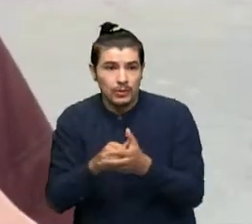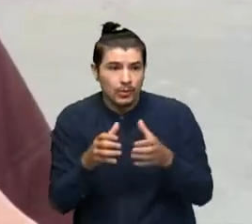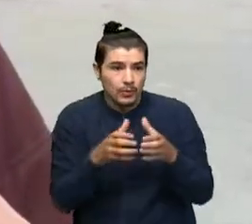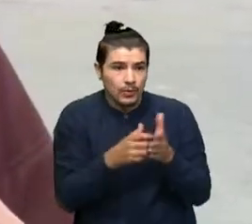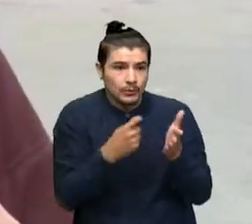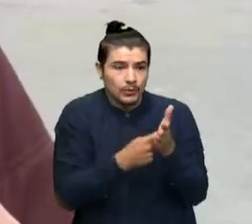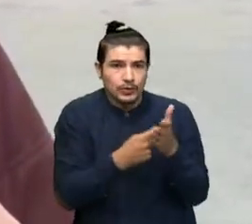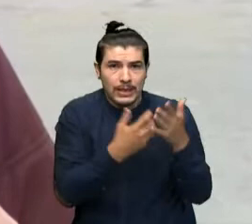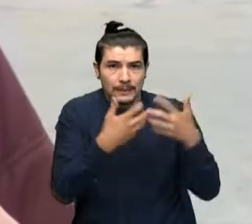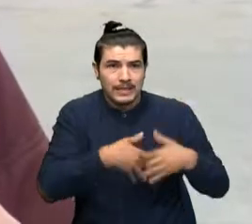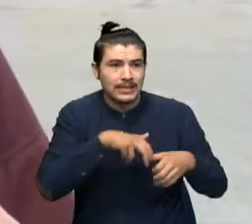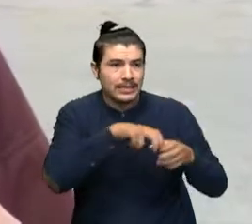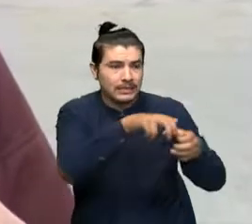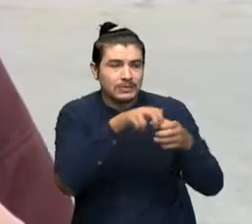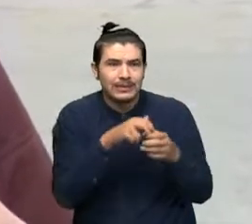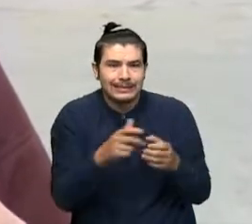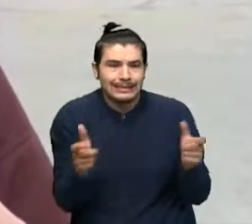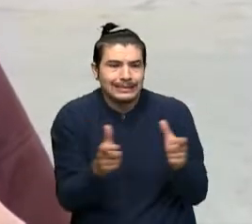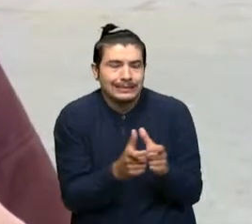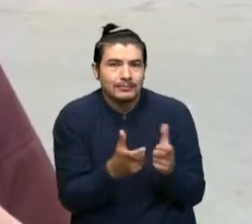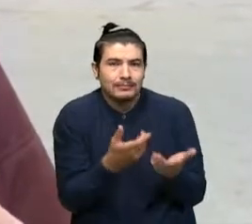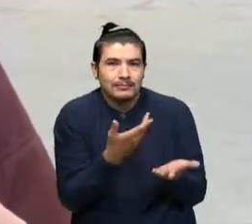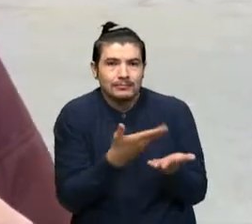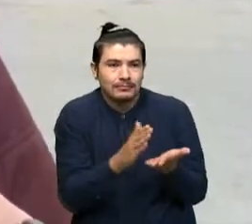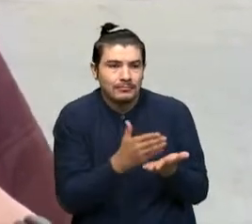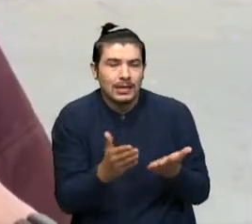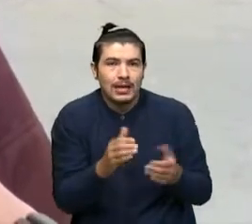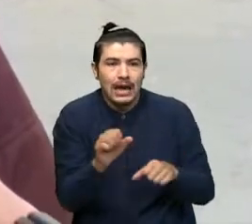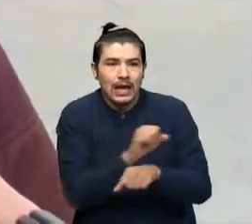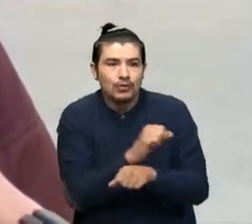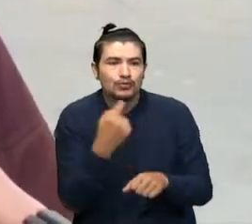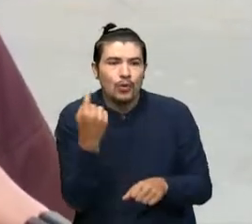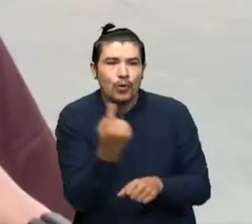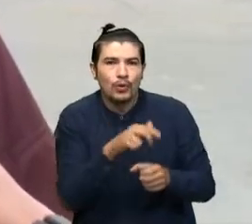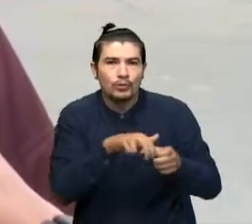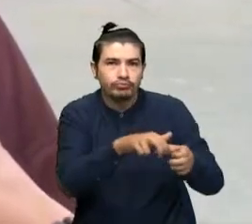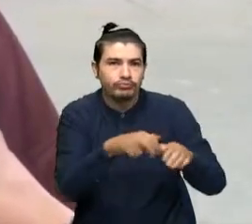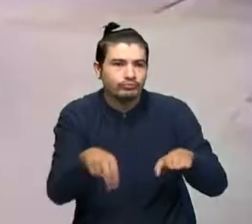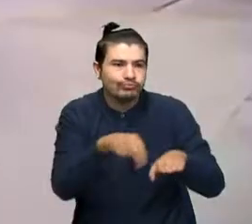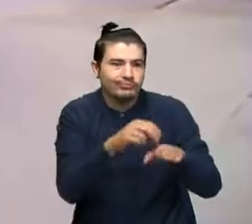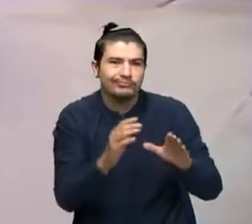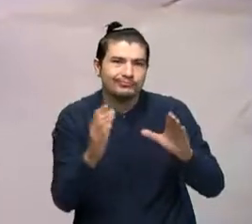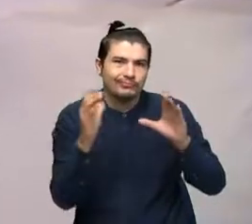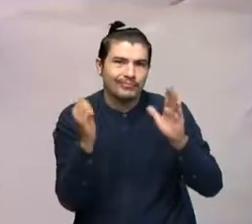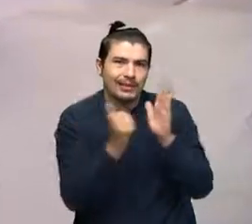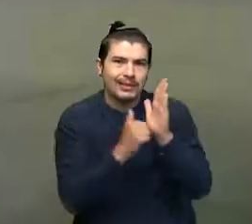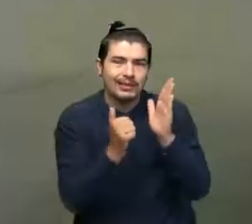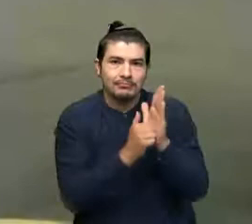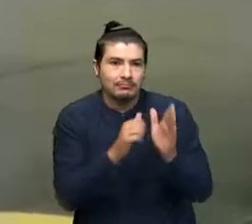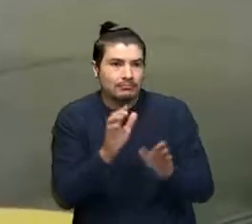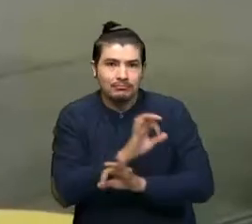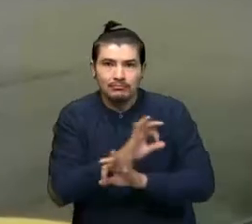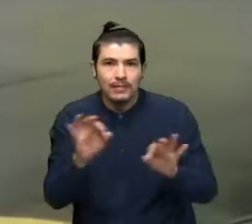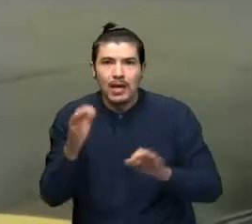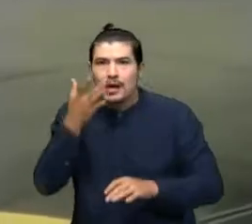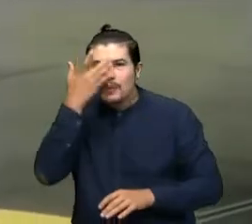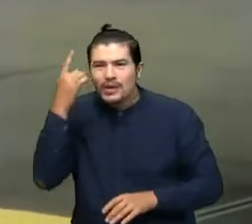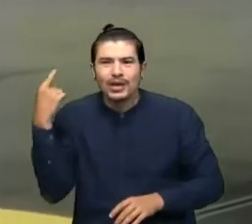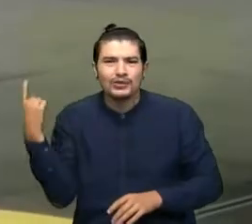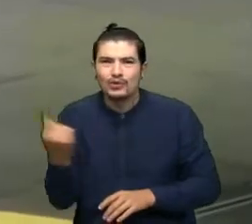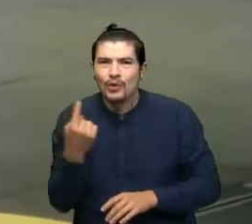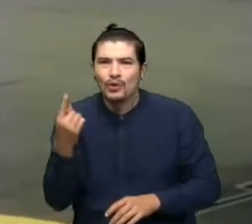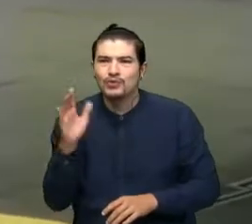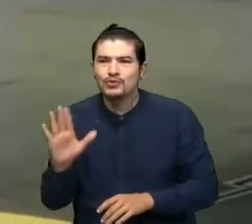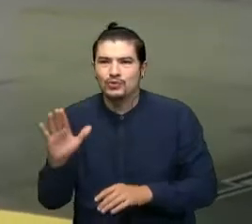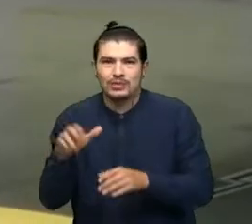ya no genera casi ingresos, prácticamente los carros viajan solos, porque ya la piratería tomó todo el gremio, afectó